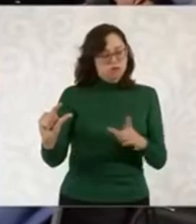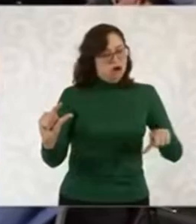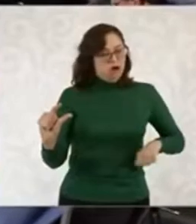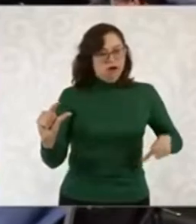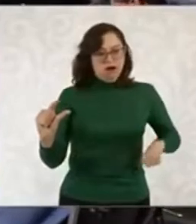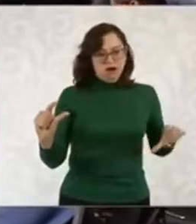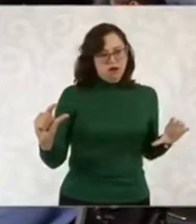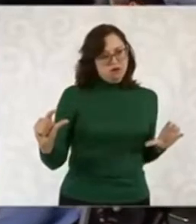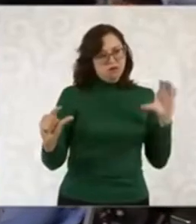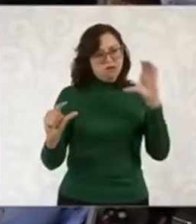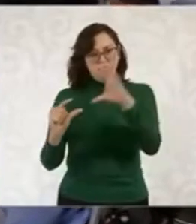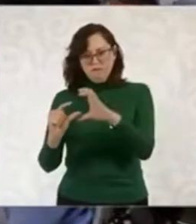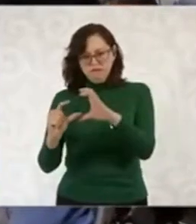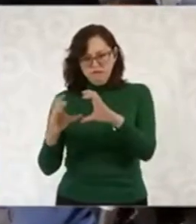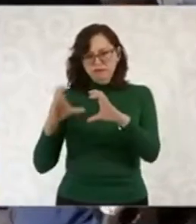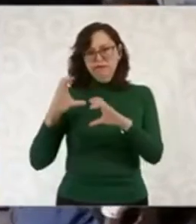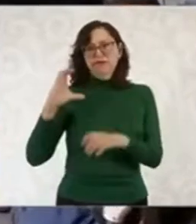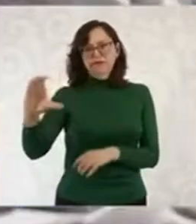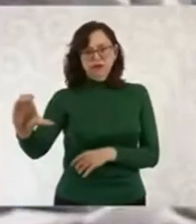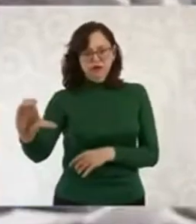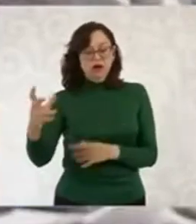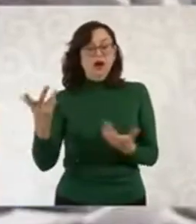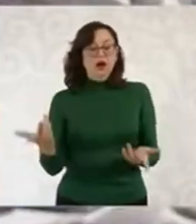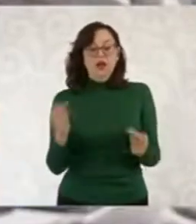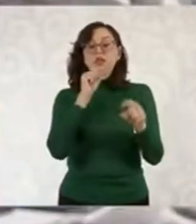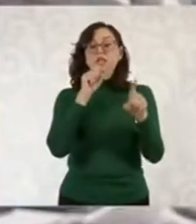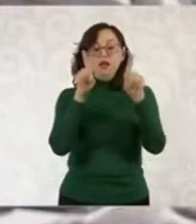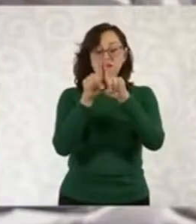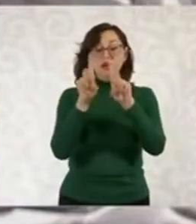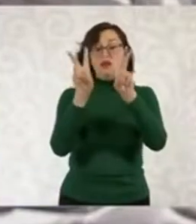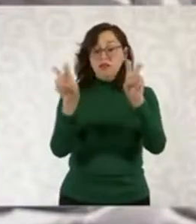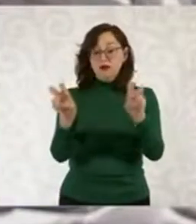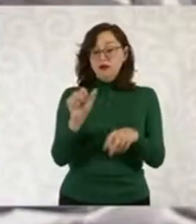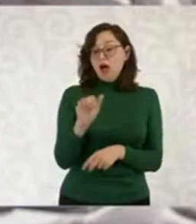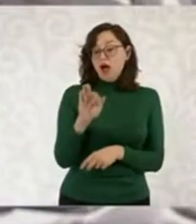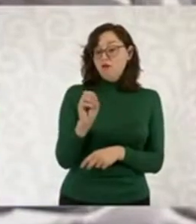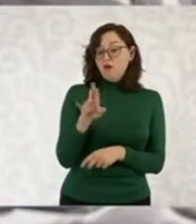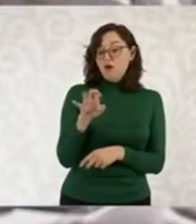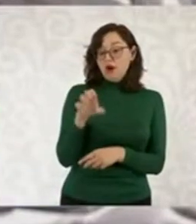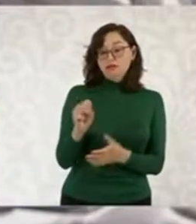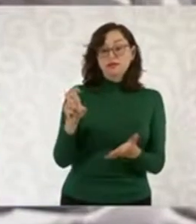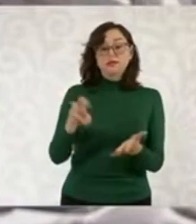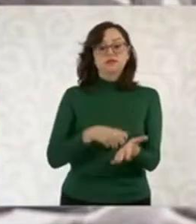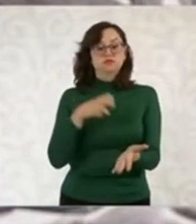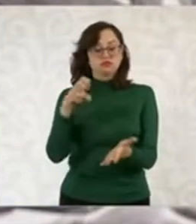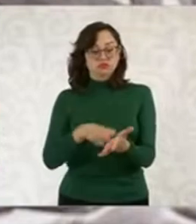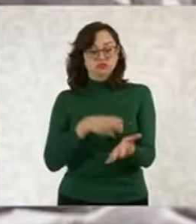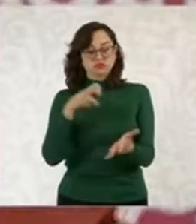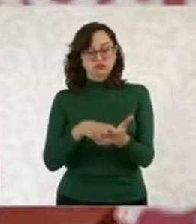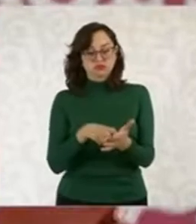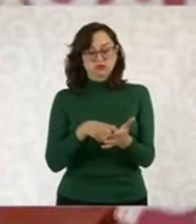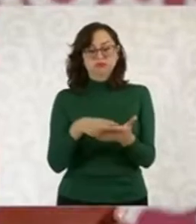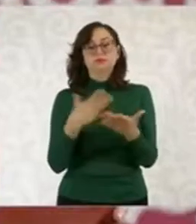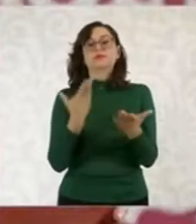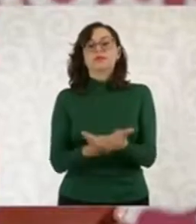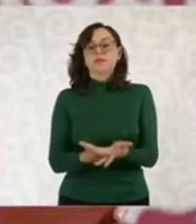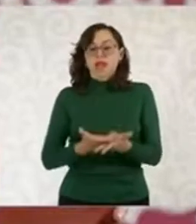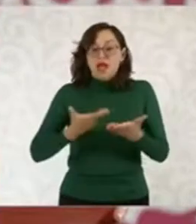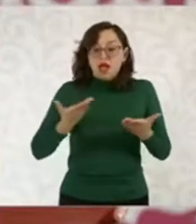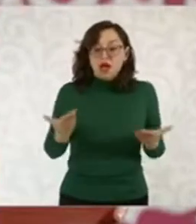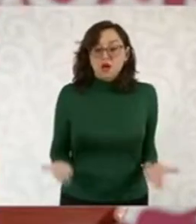desarrollaron para disminuir las comisiones de las AFORES, que aumentaron las pensiones. Bueno, ahora es